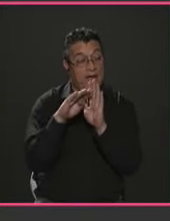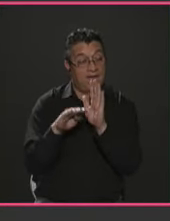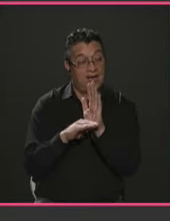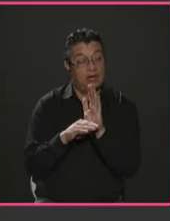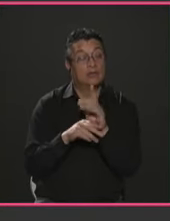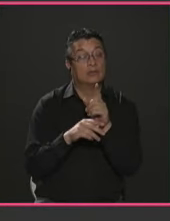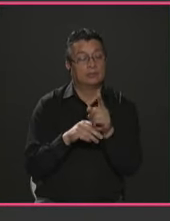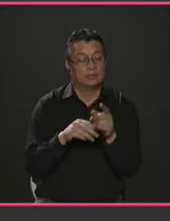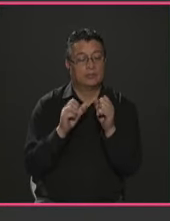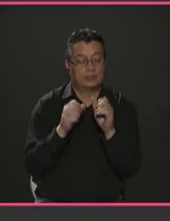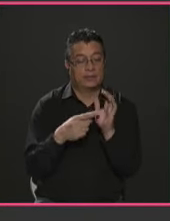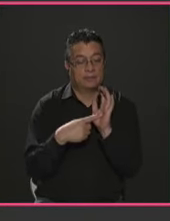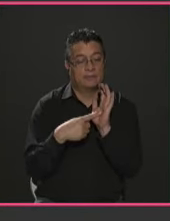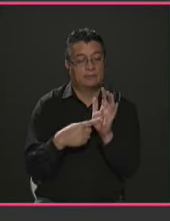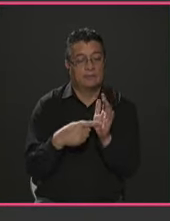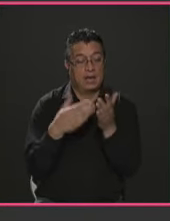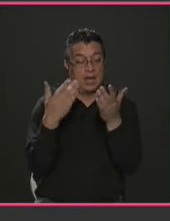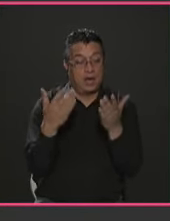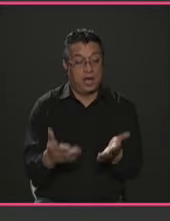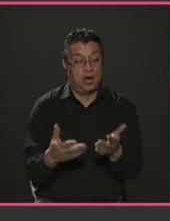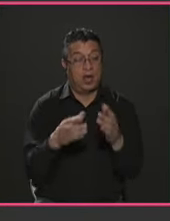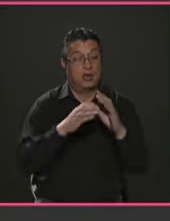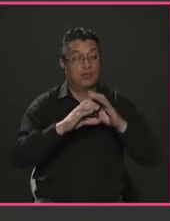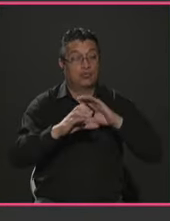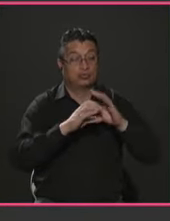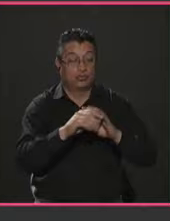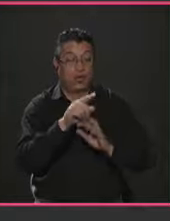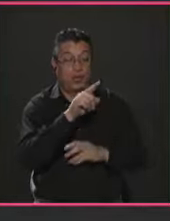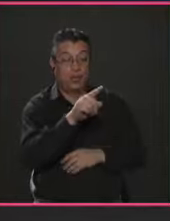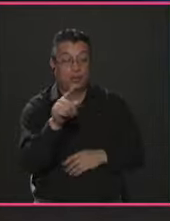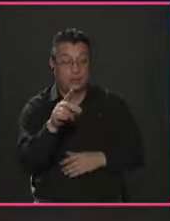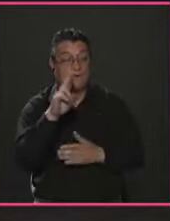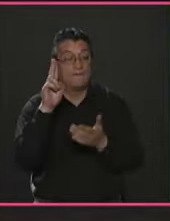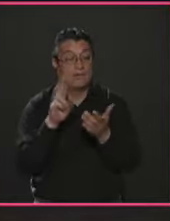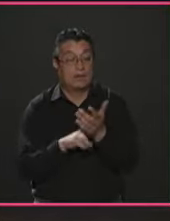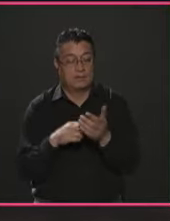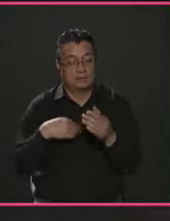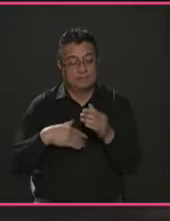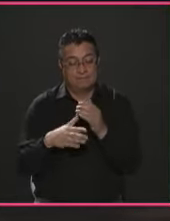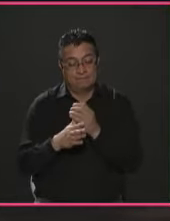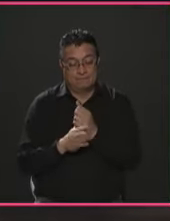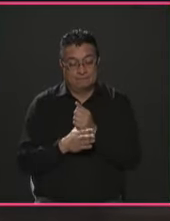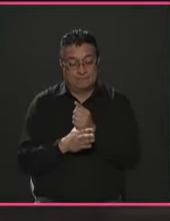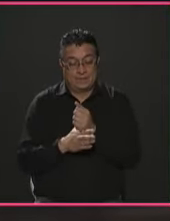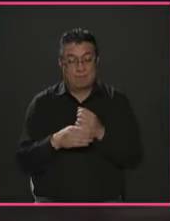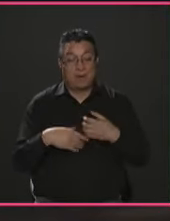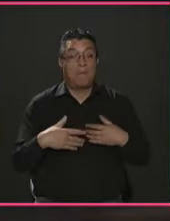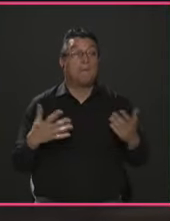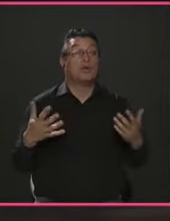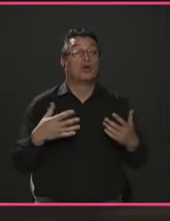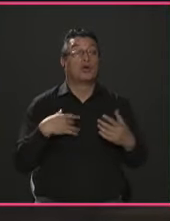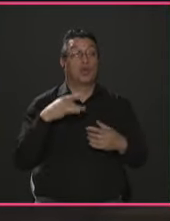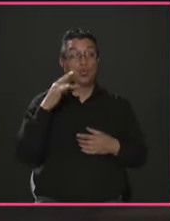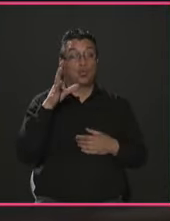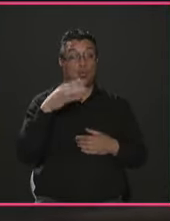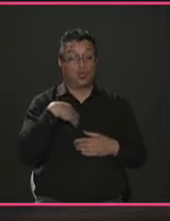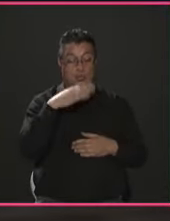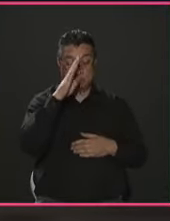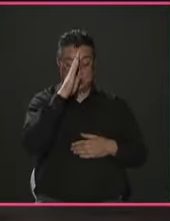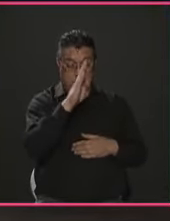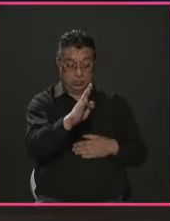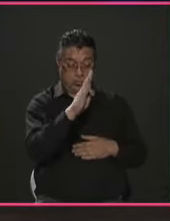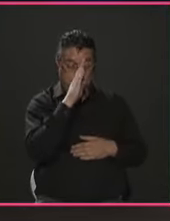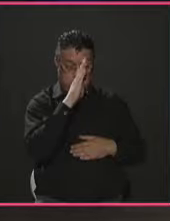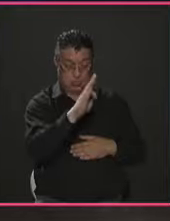señal lo que estoy transmitiendo actualmente cuando me comunico con ustedes que en realidad estoy haciendo champa porque estoy haciéndolo en forma unidireccional usted no están